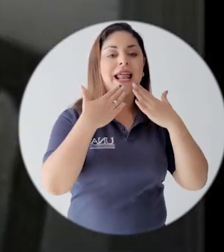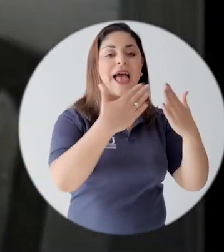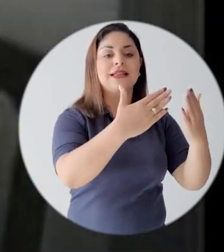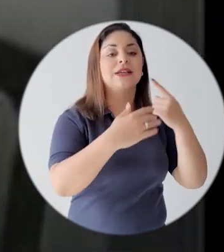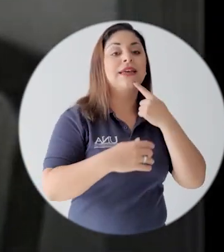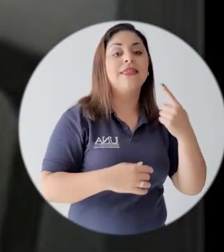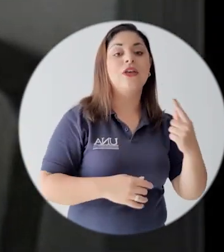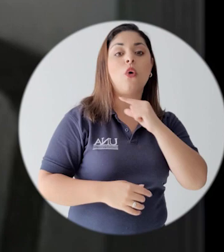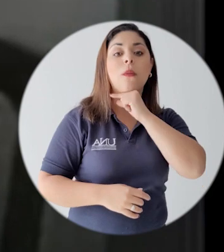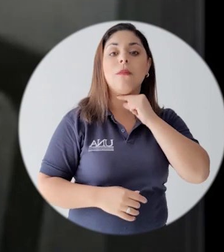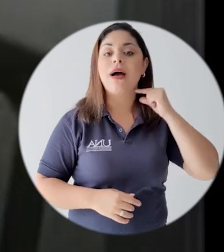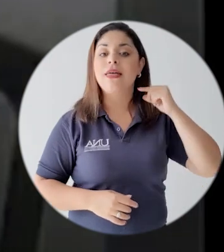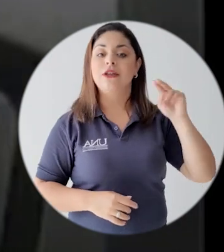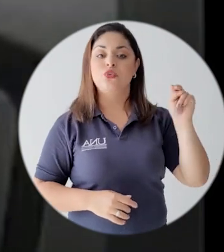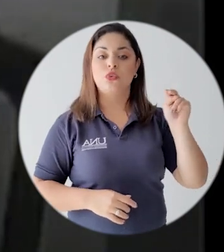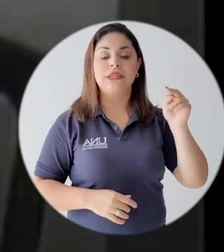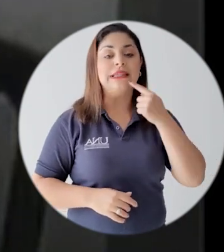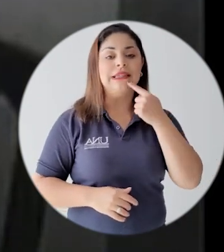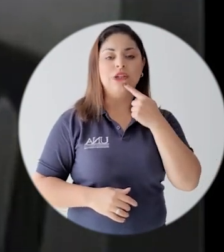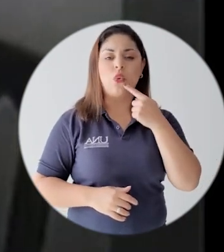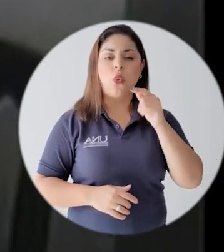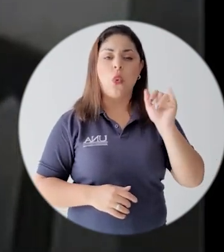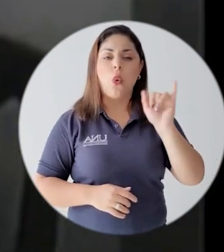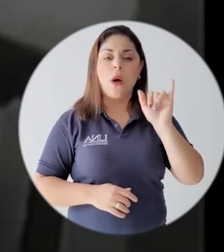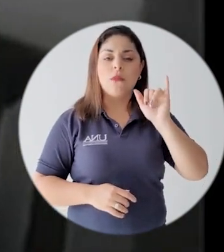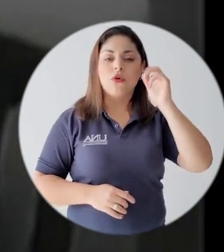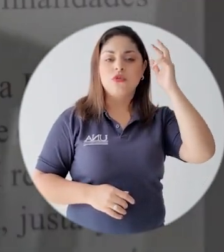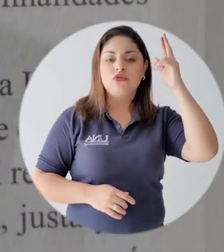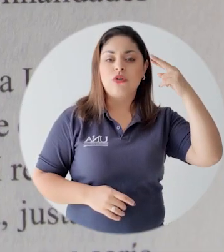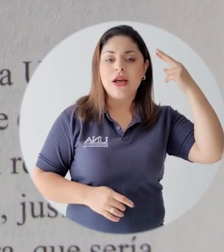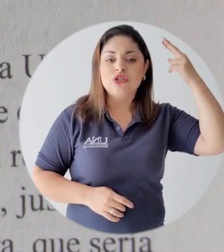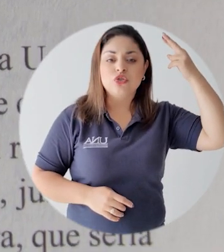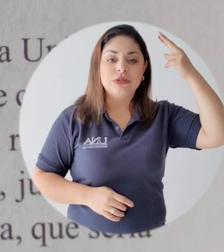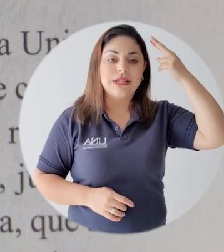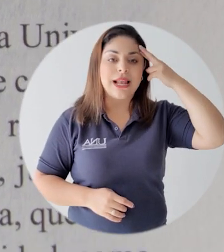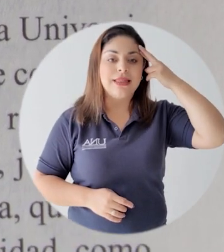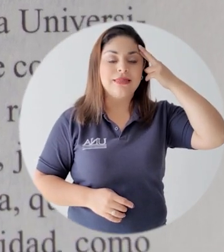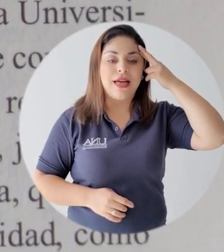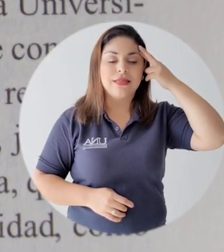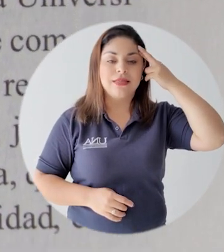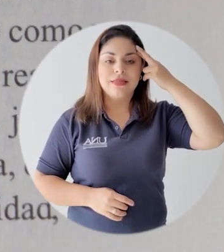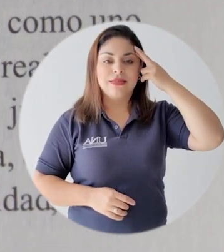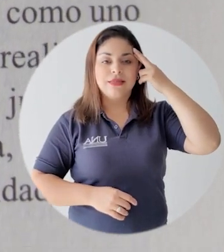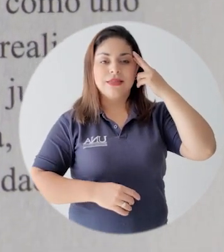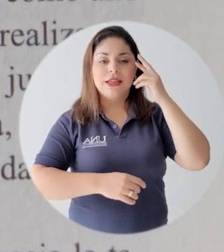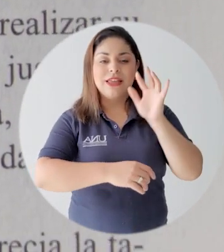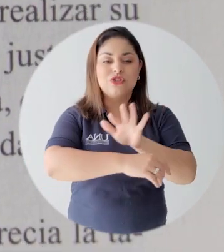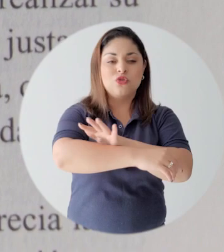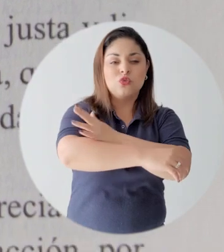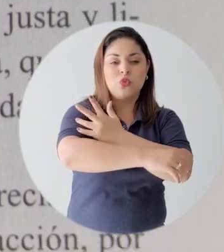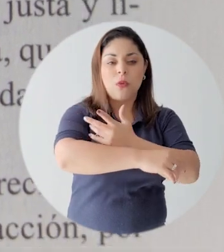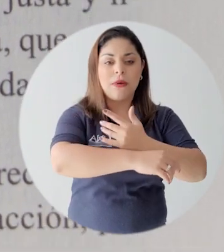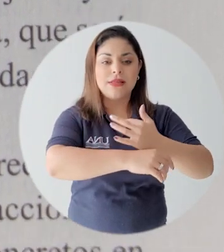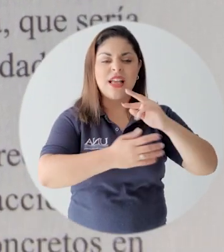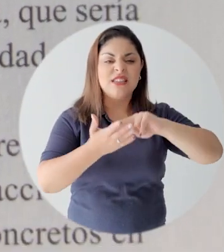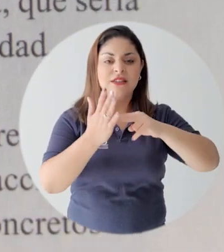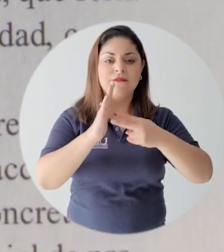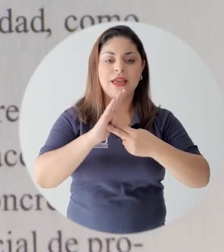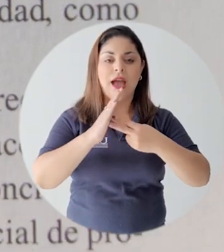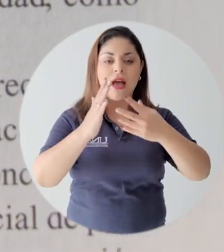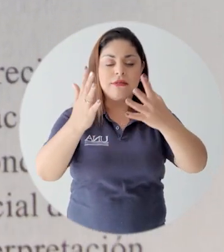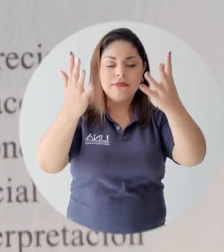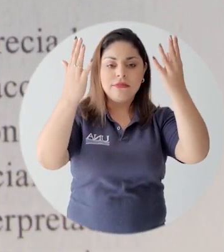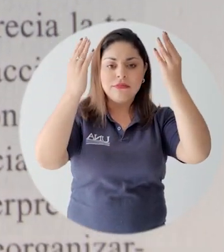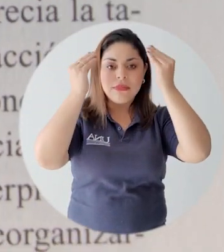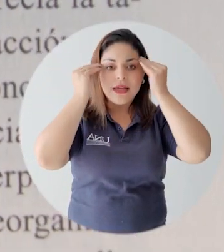en lo que el padre Núñez llamó la racionalidad instrumental, es decir, aquella que produce conocimiento